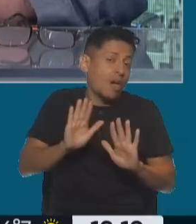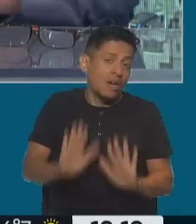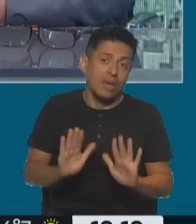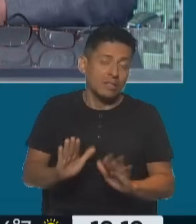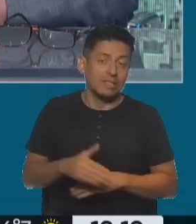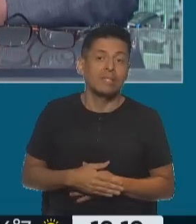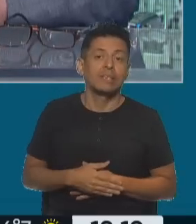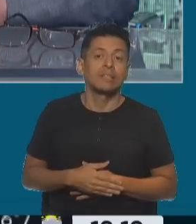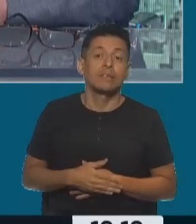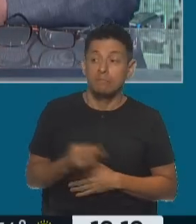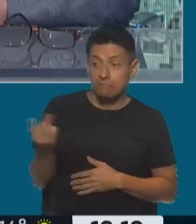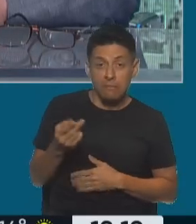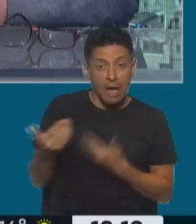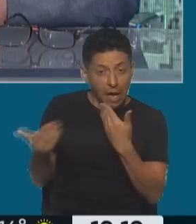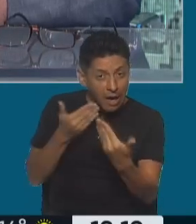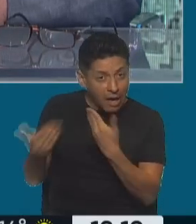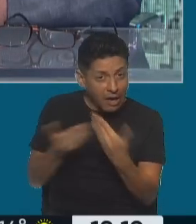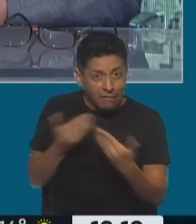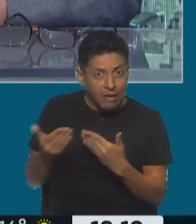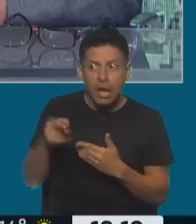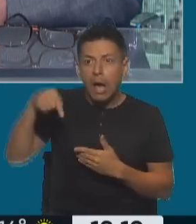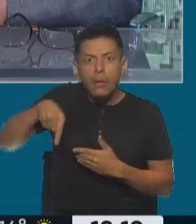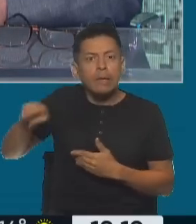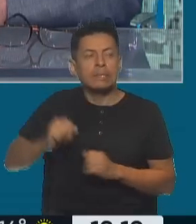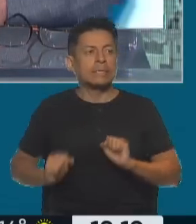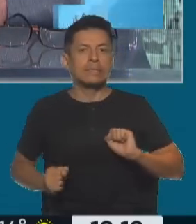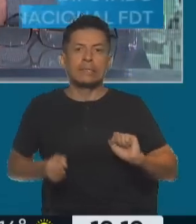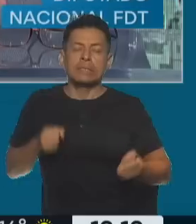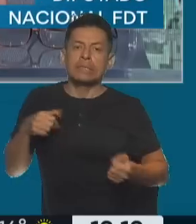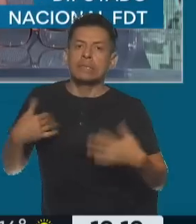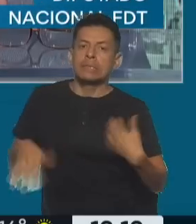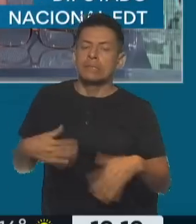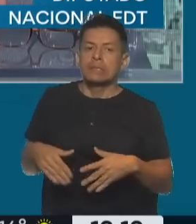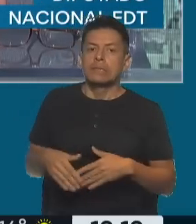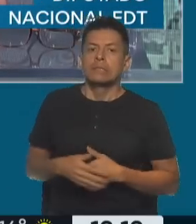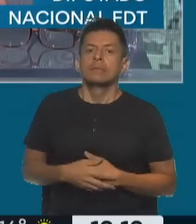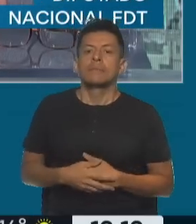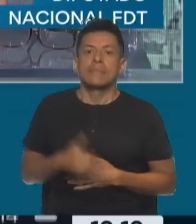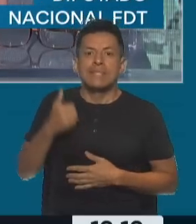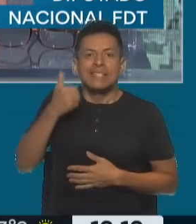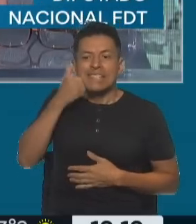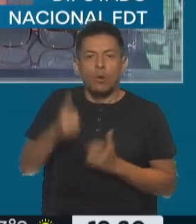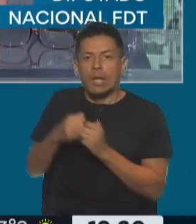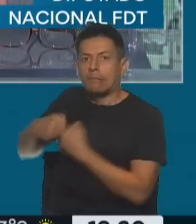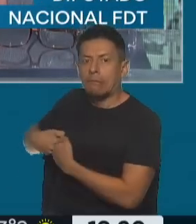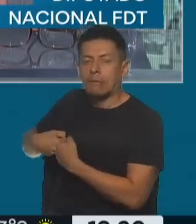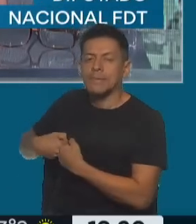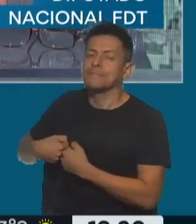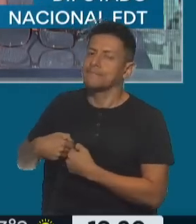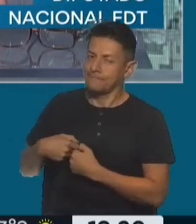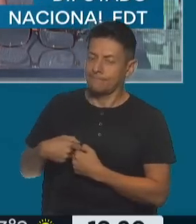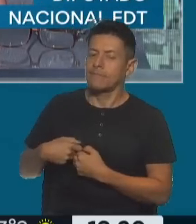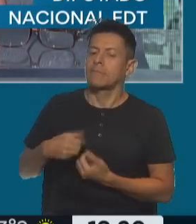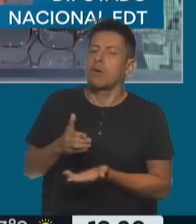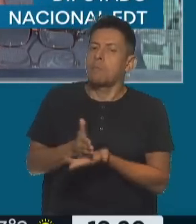que hablaron entre ellos sucedieron, y están desesperados para no mostrar su celular. Mire, la honestidad se